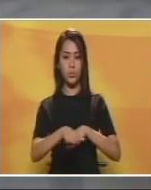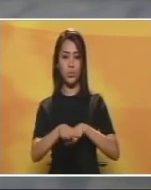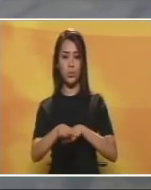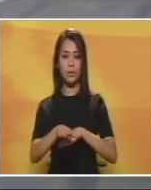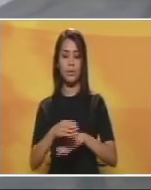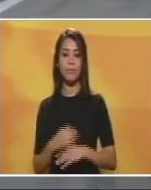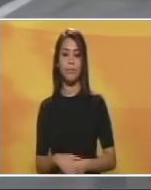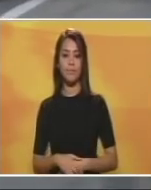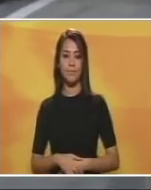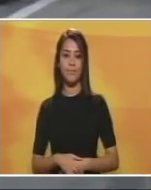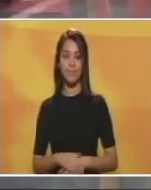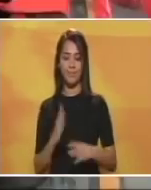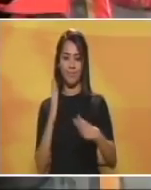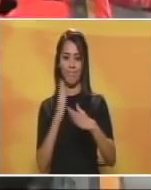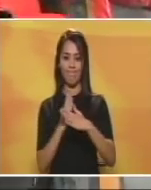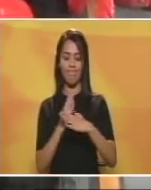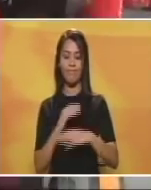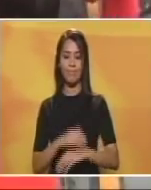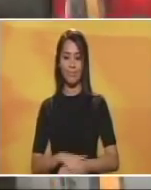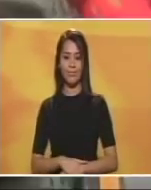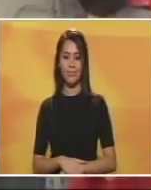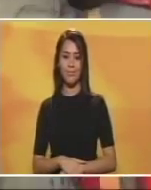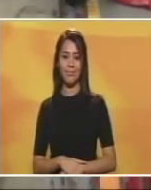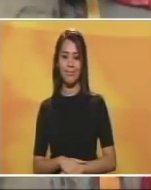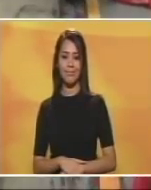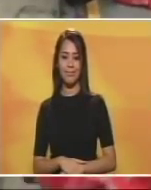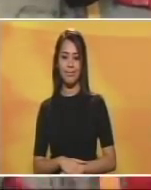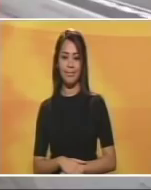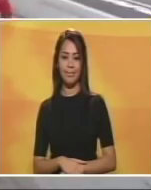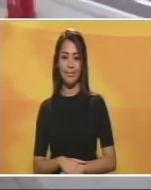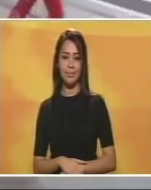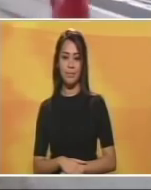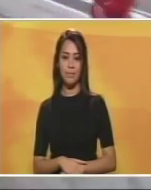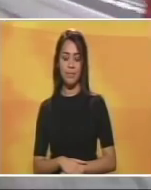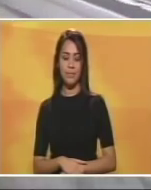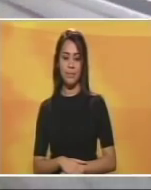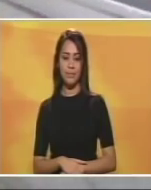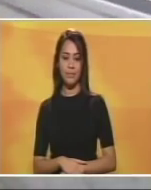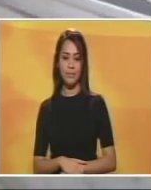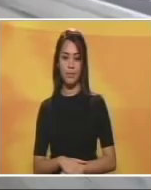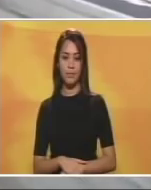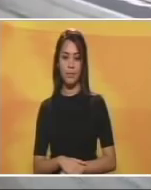Pérsico. Los detalles en tan solo minutos con Gregorio Rojas.